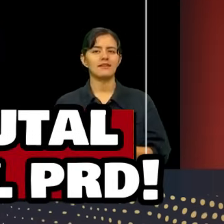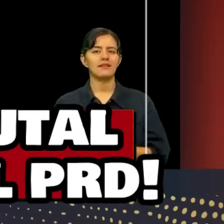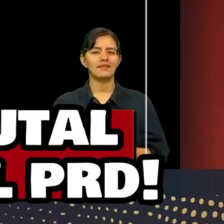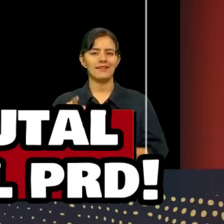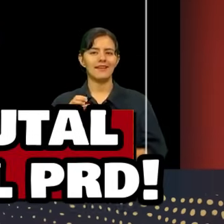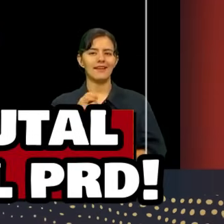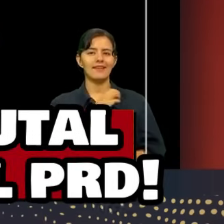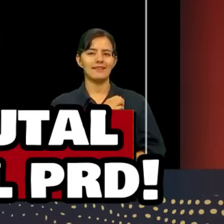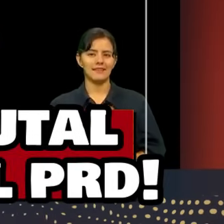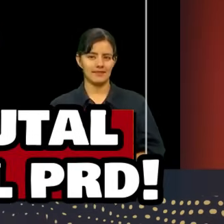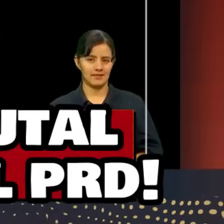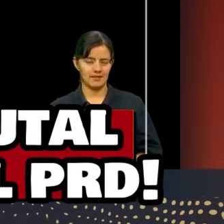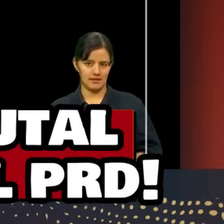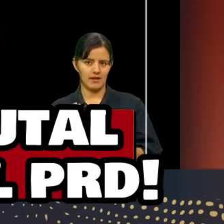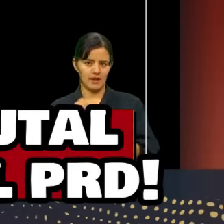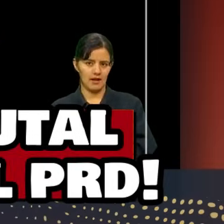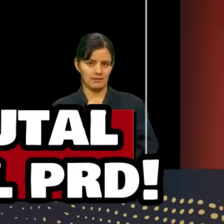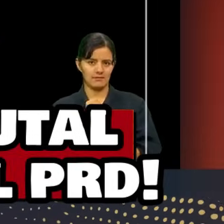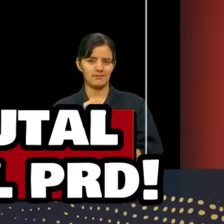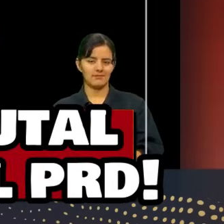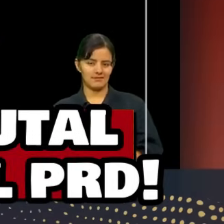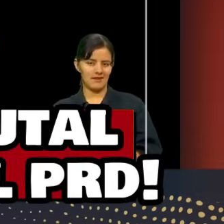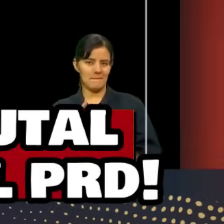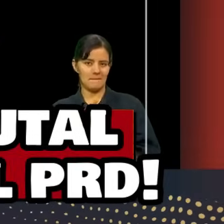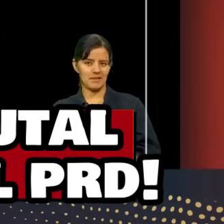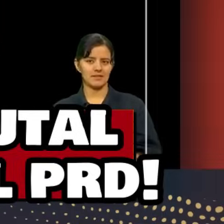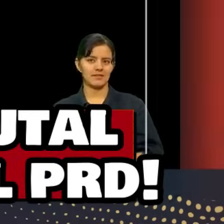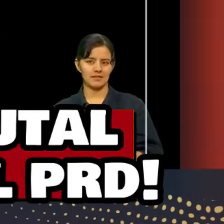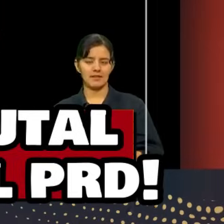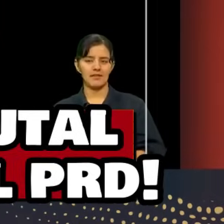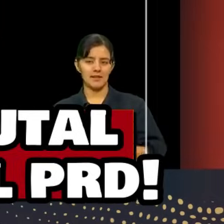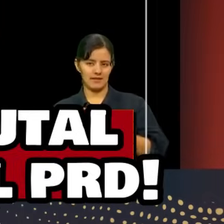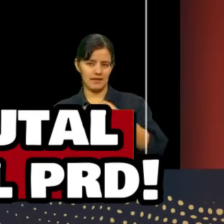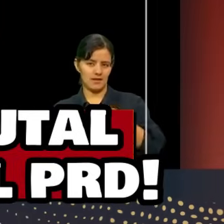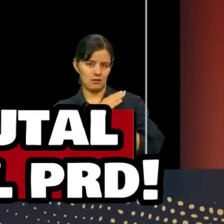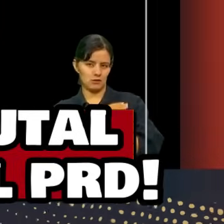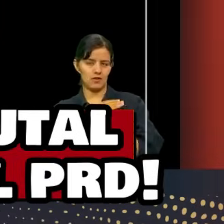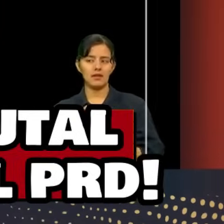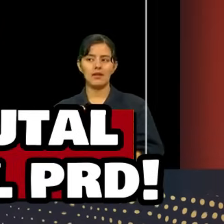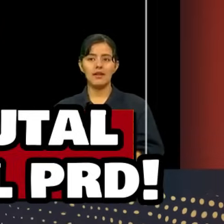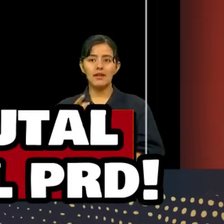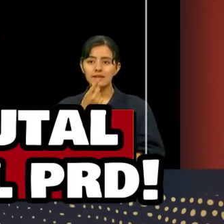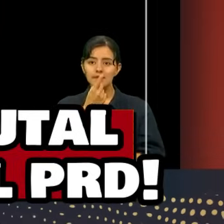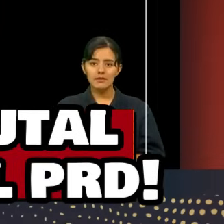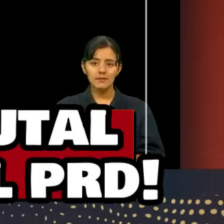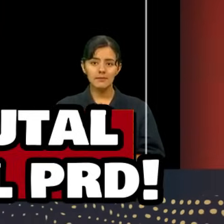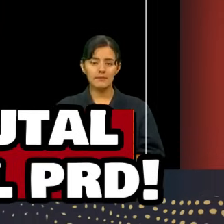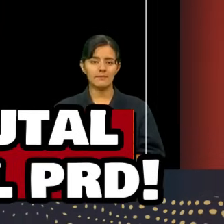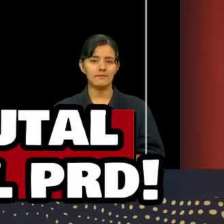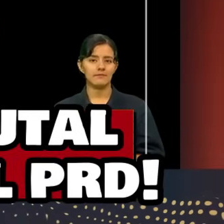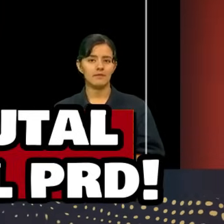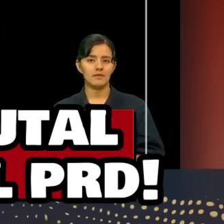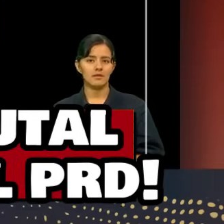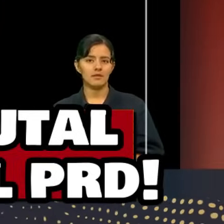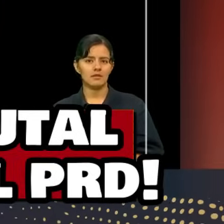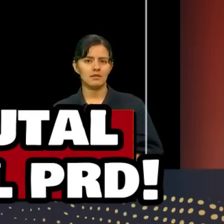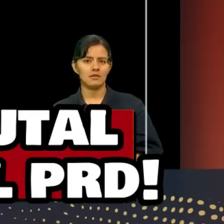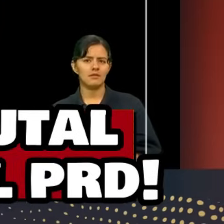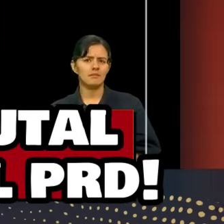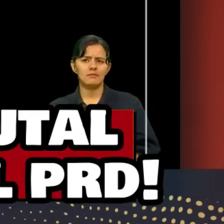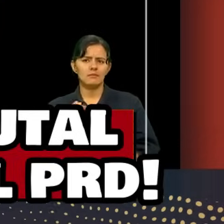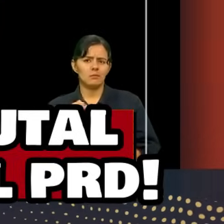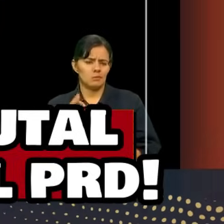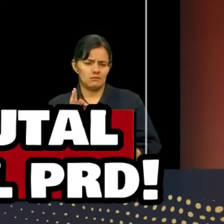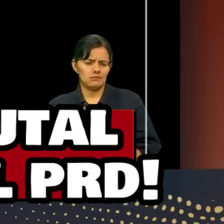la candidata ganadora de la elección presidencial, Claudia Sheinbaum, ha dicho que por ella se podrían abrir